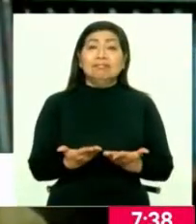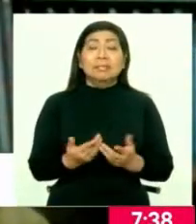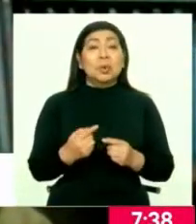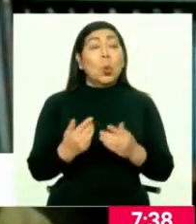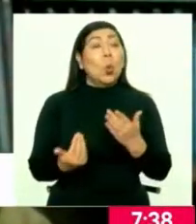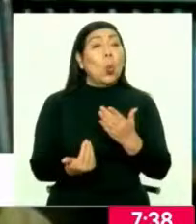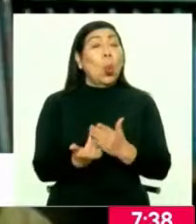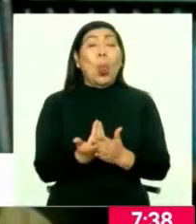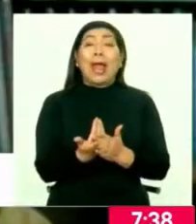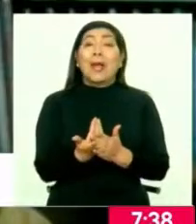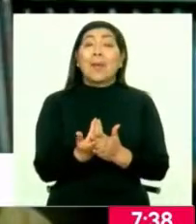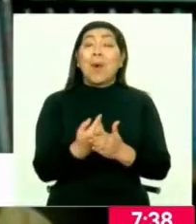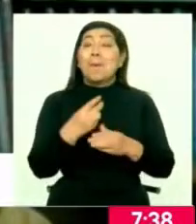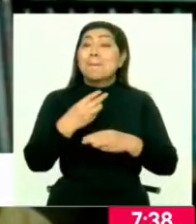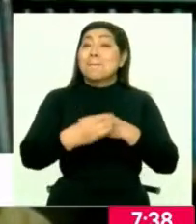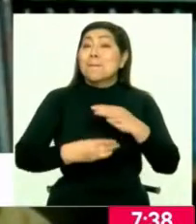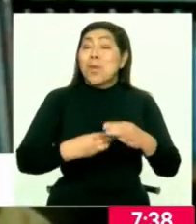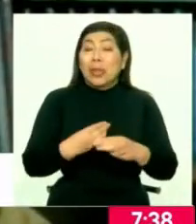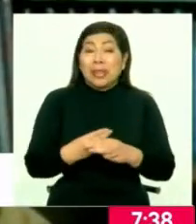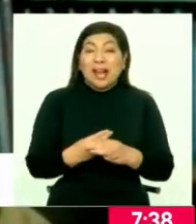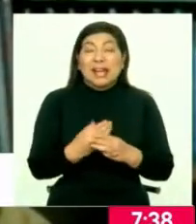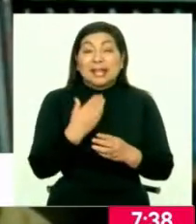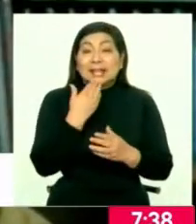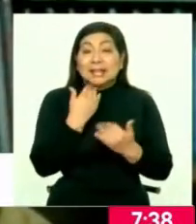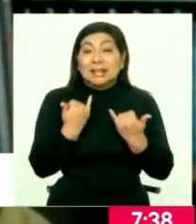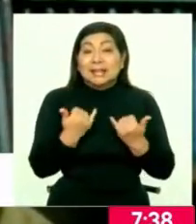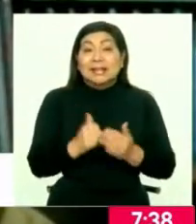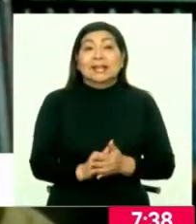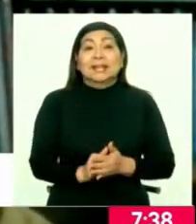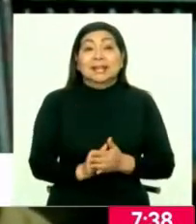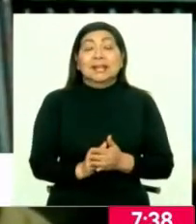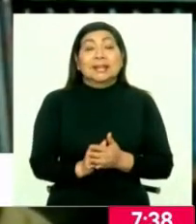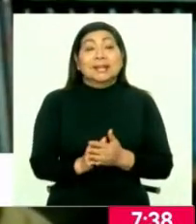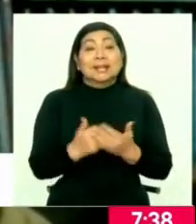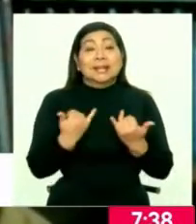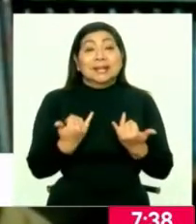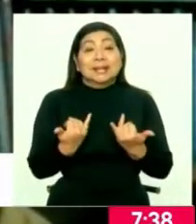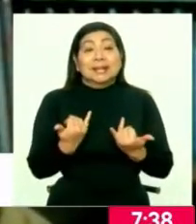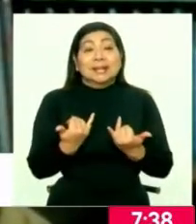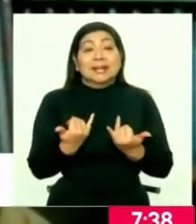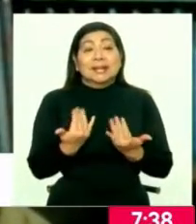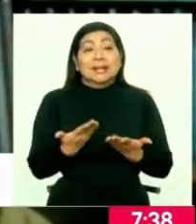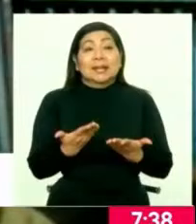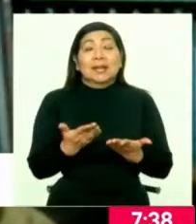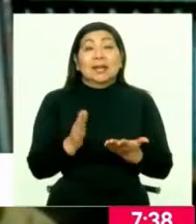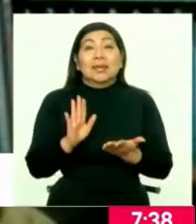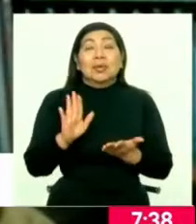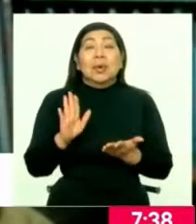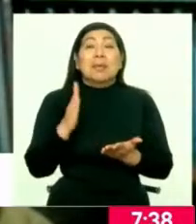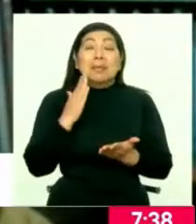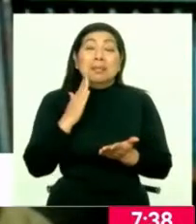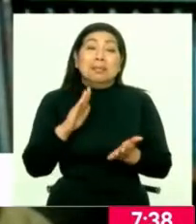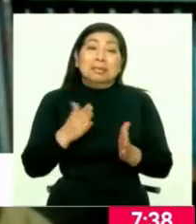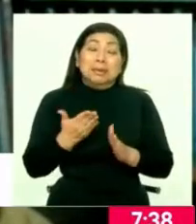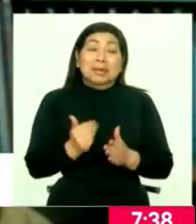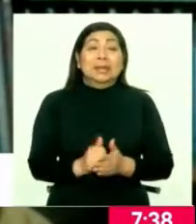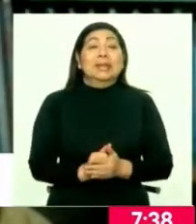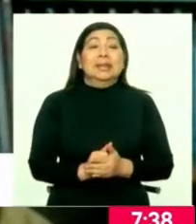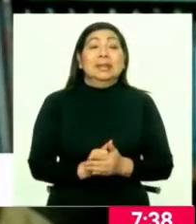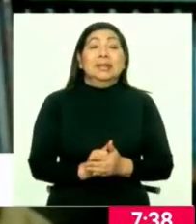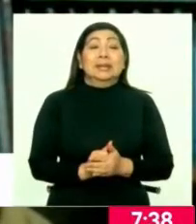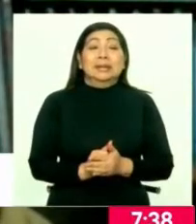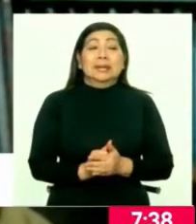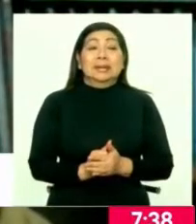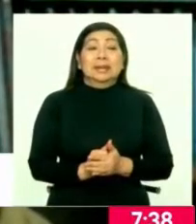acontecimiento de relevancia mundial porque quien está partiendo, quien ha fallecido, es la jefe de